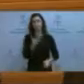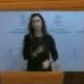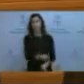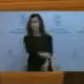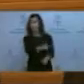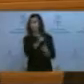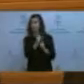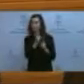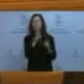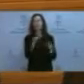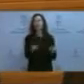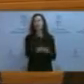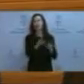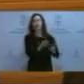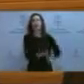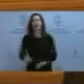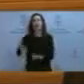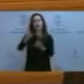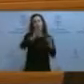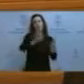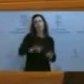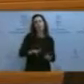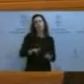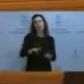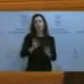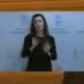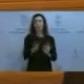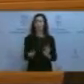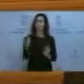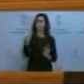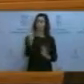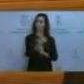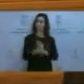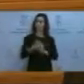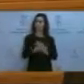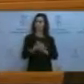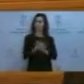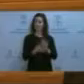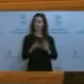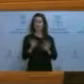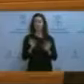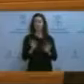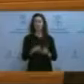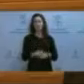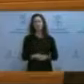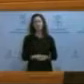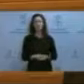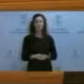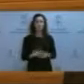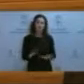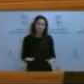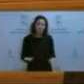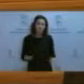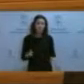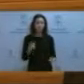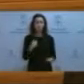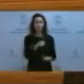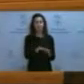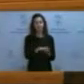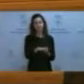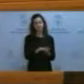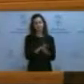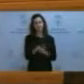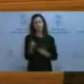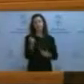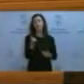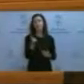razonamiento que roce con la demagogia. En la intervención que antes escuché la sobrepasó de manera contundente. Pero el motivo por el que se hace referencia a la